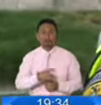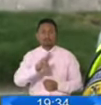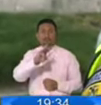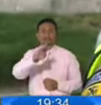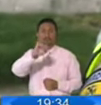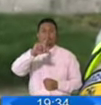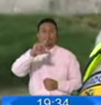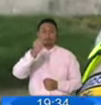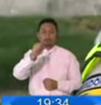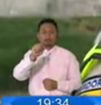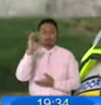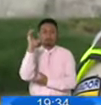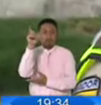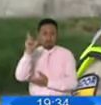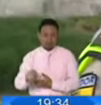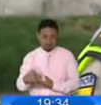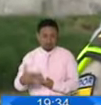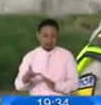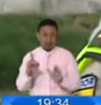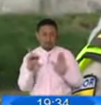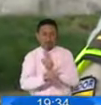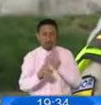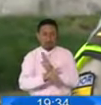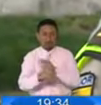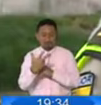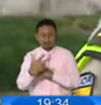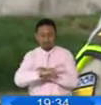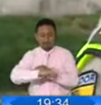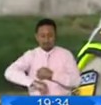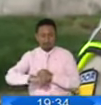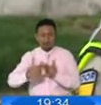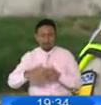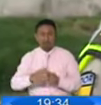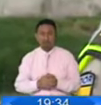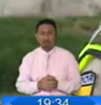años, es colombiano, tiene antecedentes, 3 detenciones por robo y también por